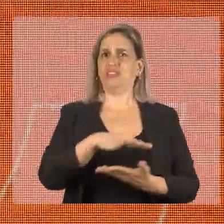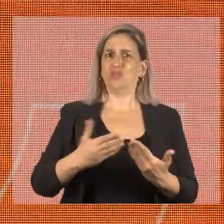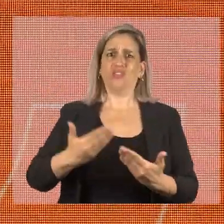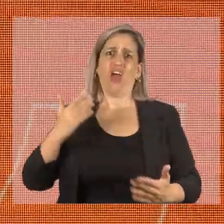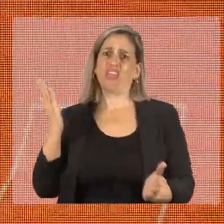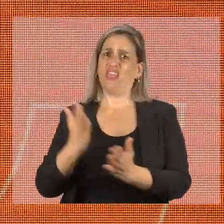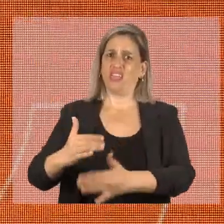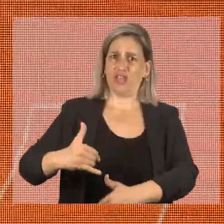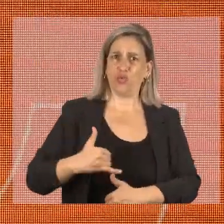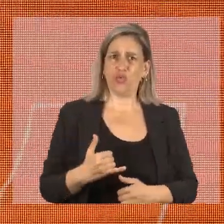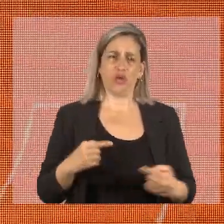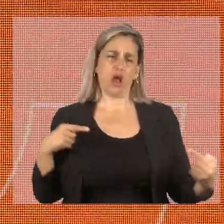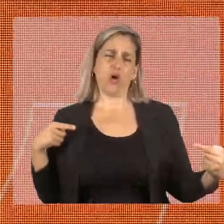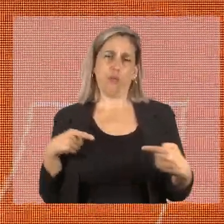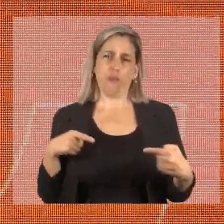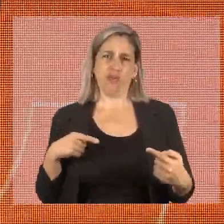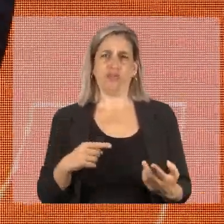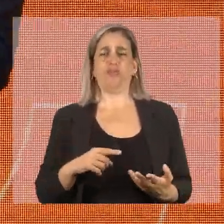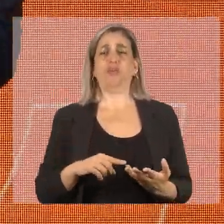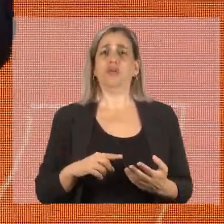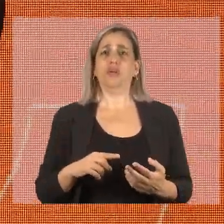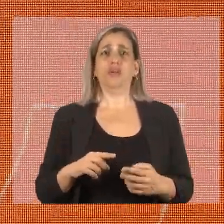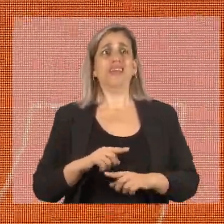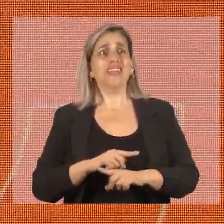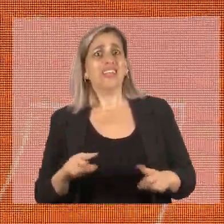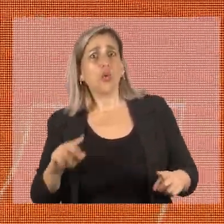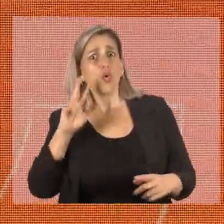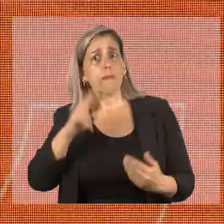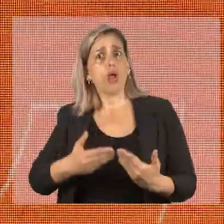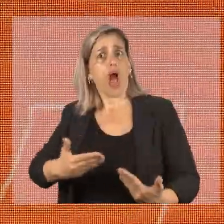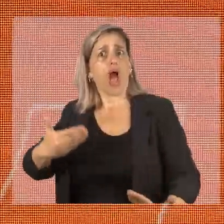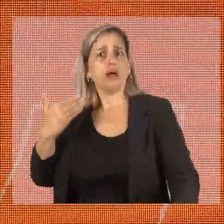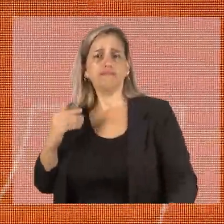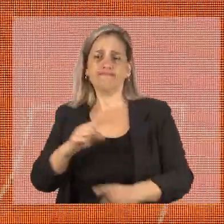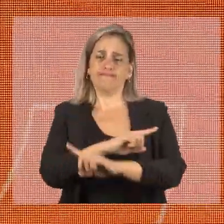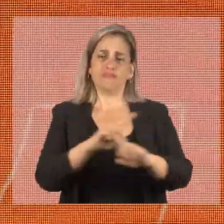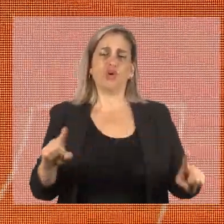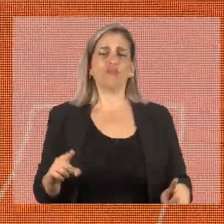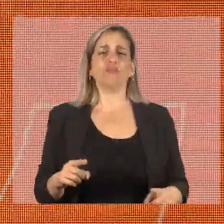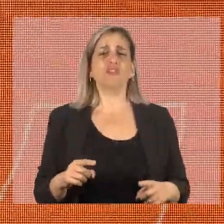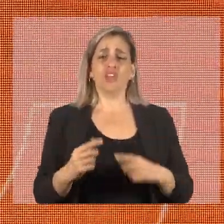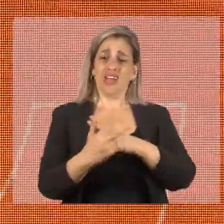distintos. No solo distintos, opuestos. Y ninguno miró por el espejo retrovisor.